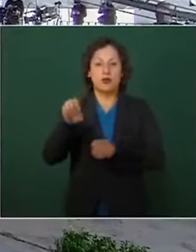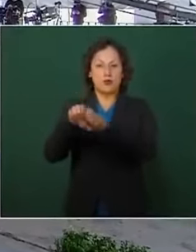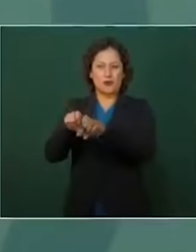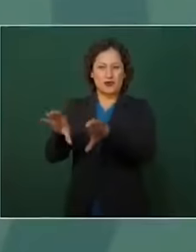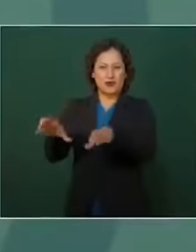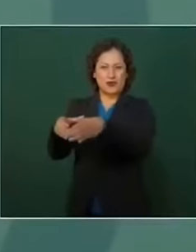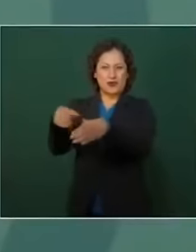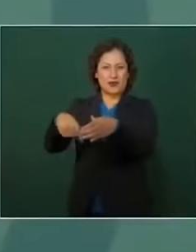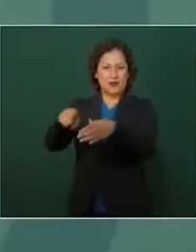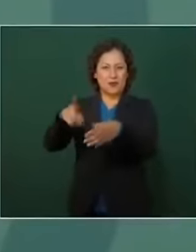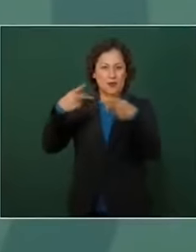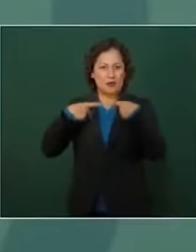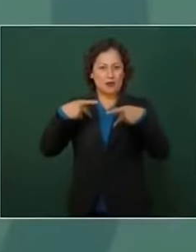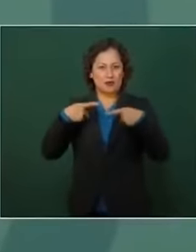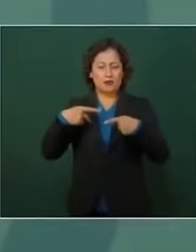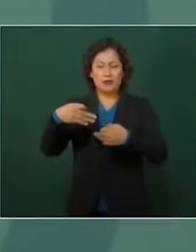todos